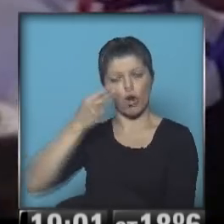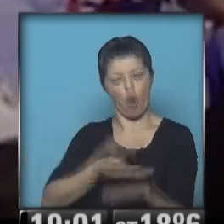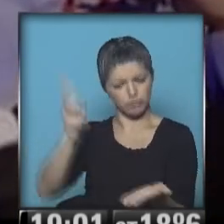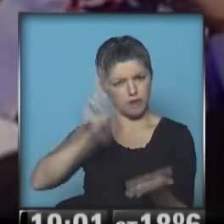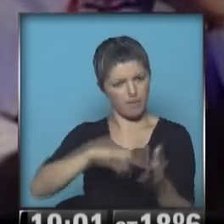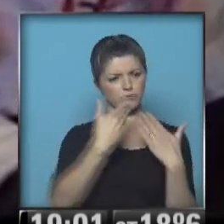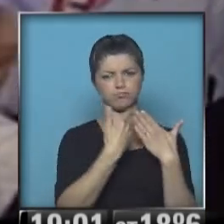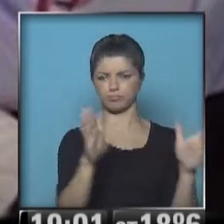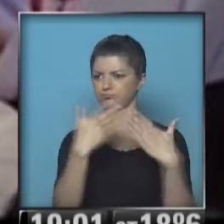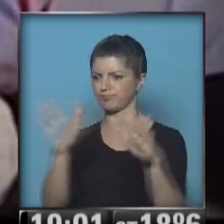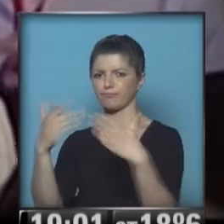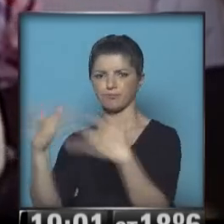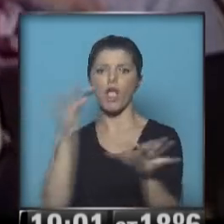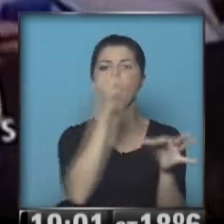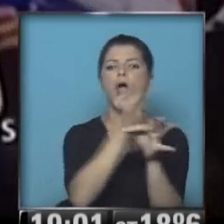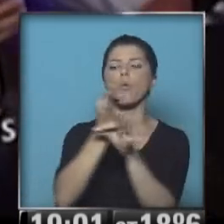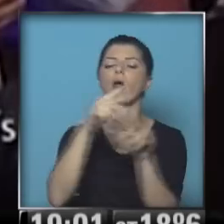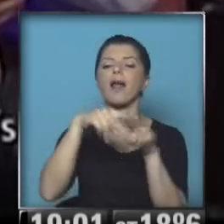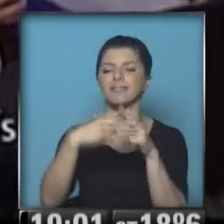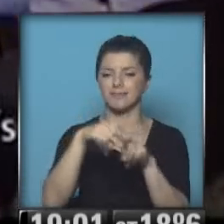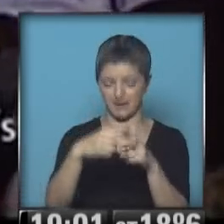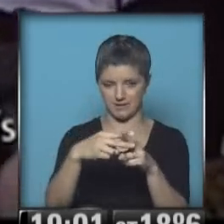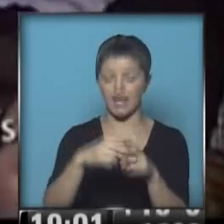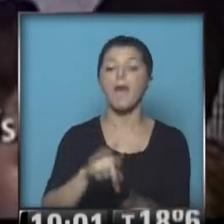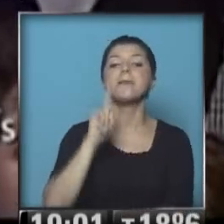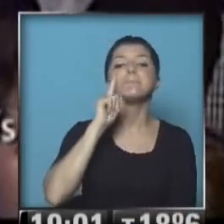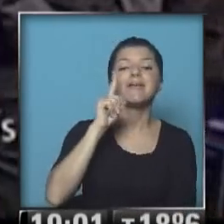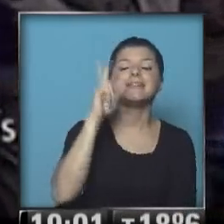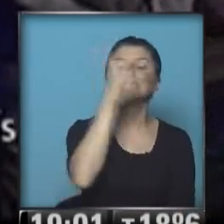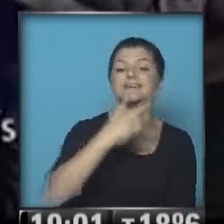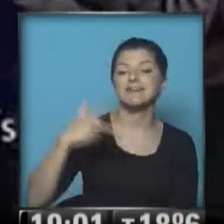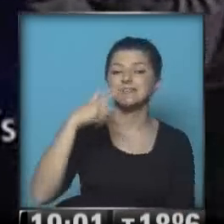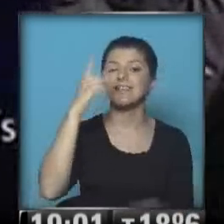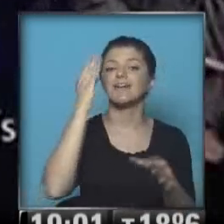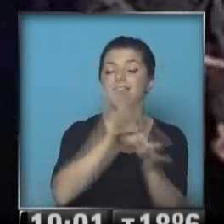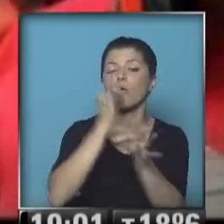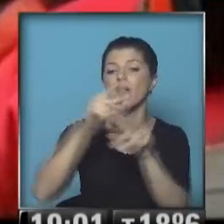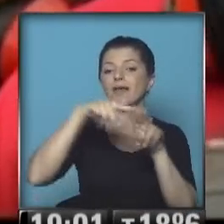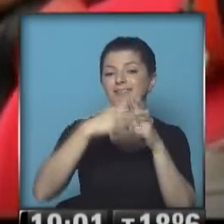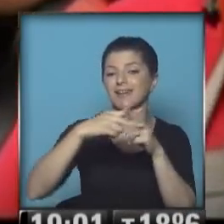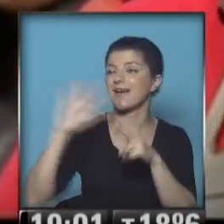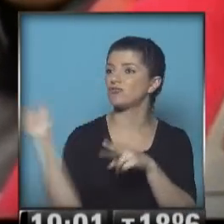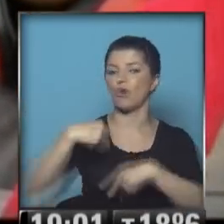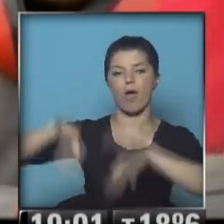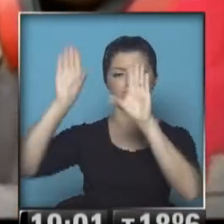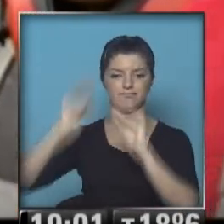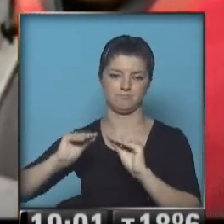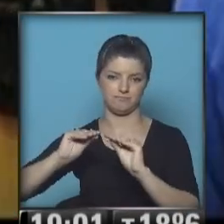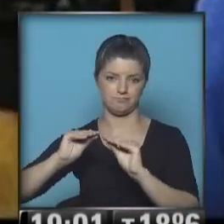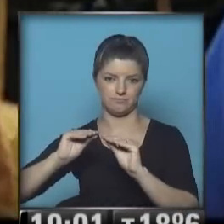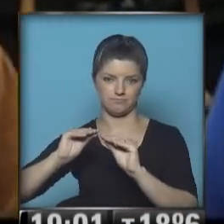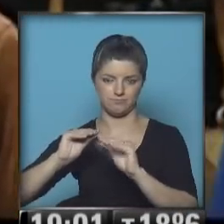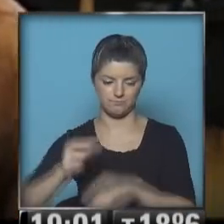abrir las escuelas técnicas. 1.300 escuelas técnicas en todo el país.